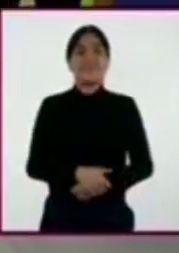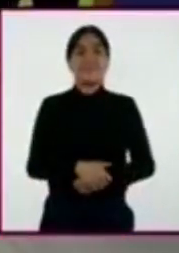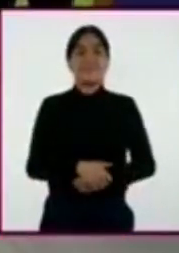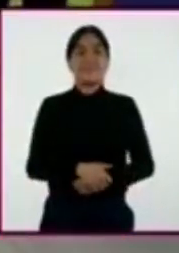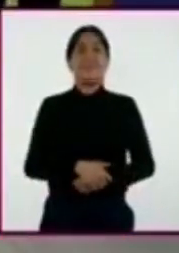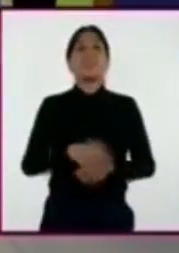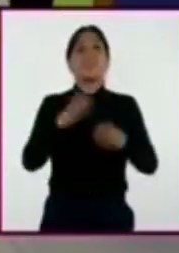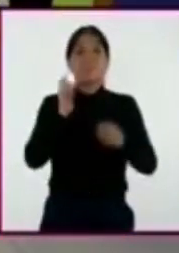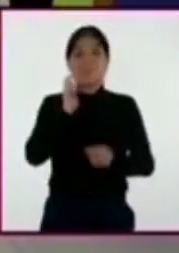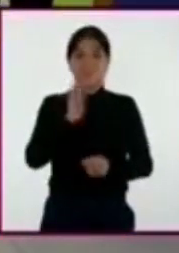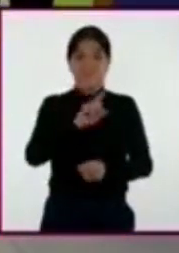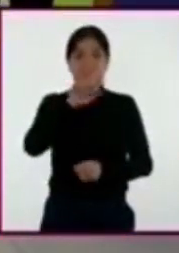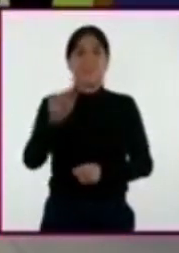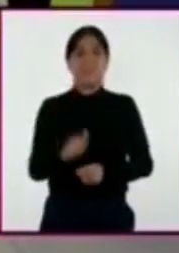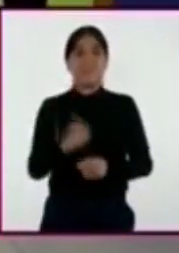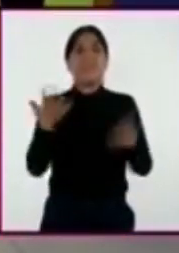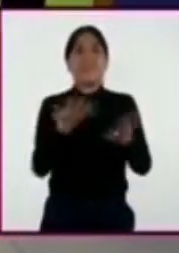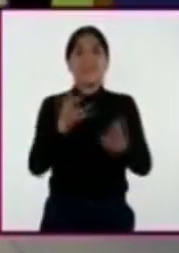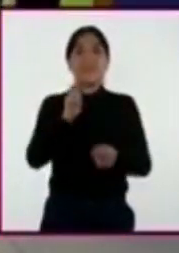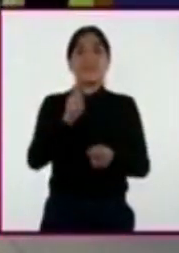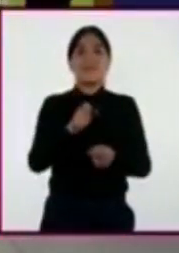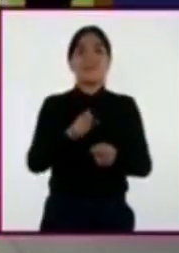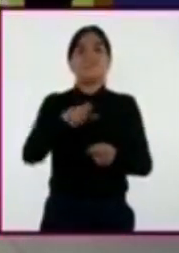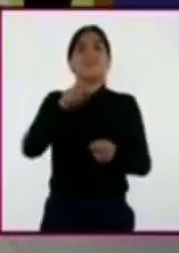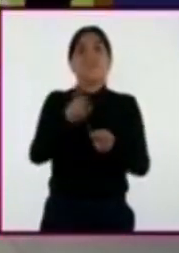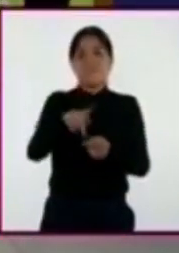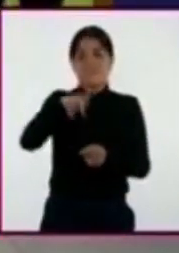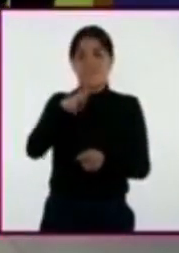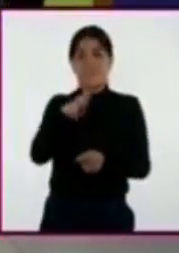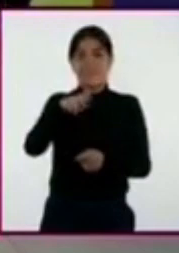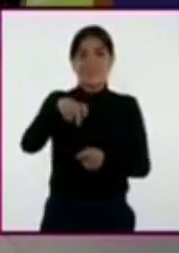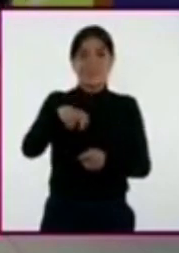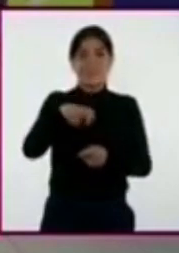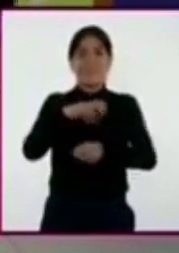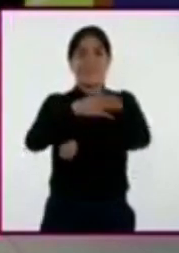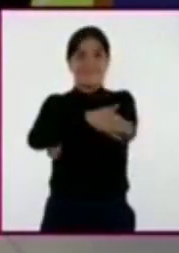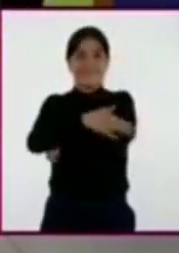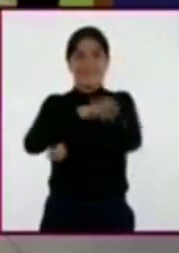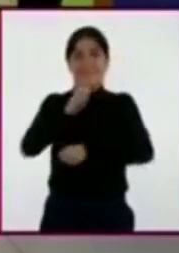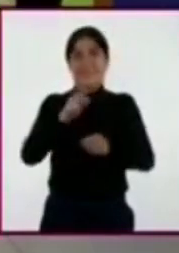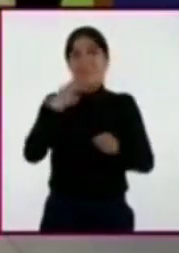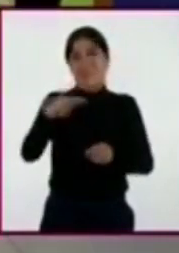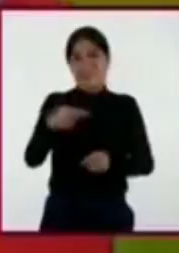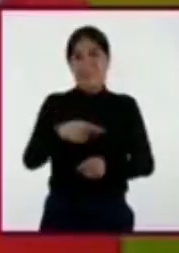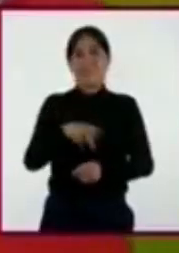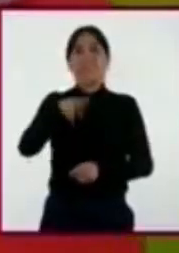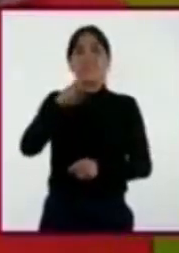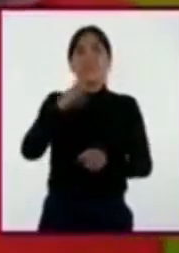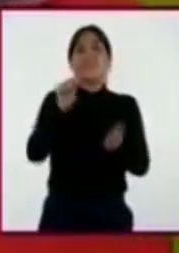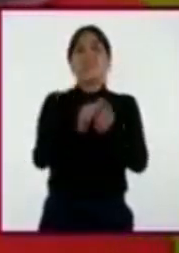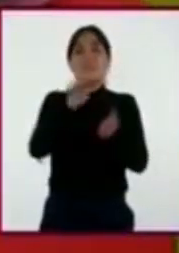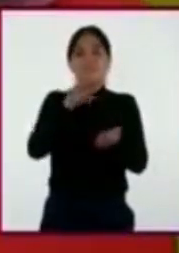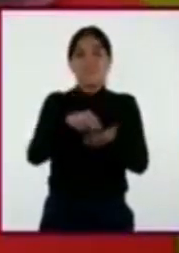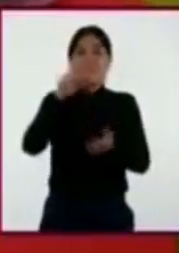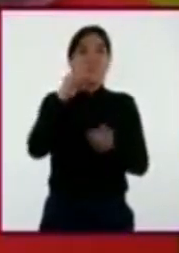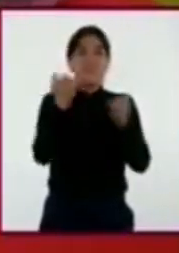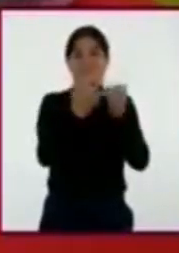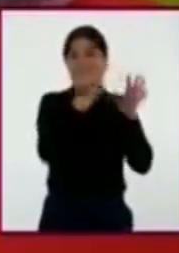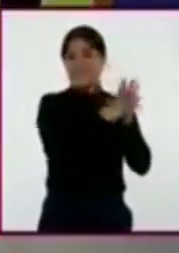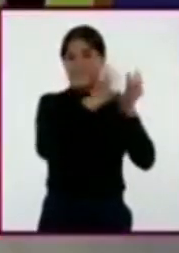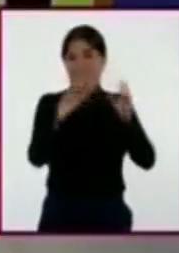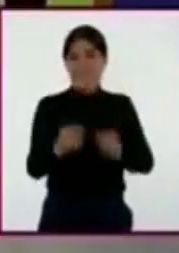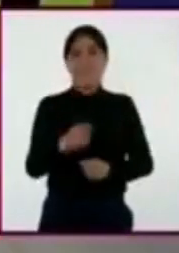Y vamos a realizar nuestras elevaciones de rodillas, pero con salto. Comenzamos